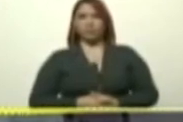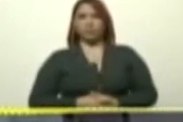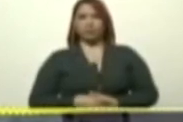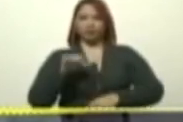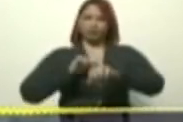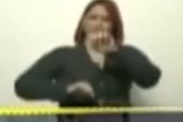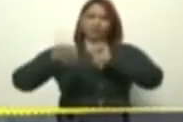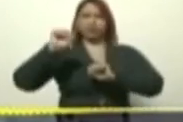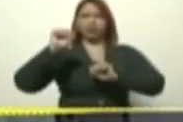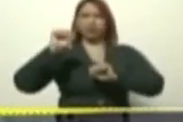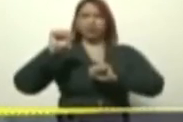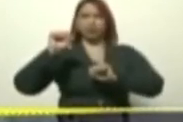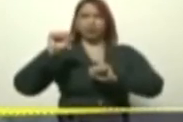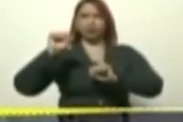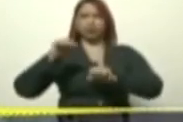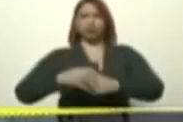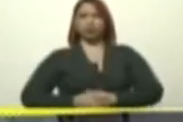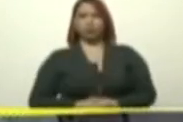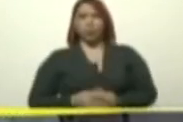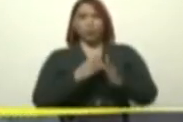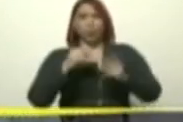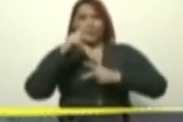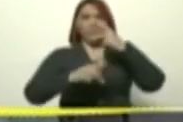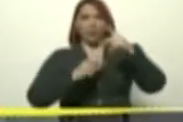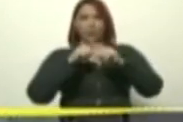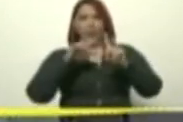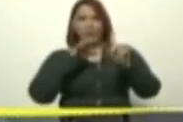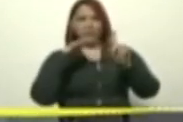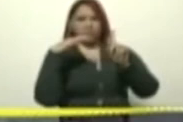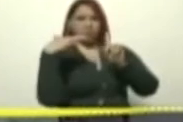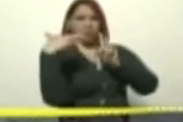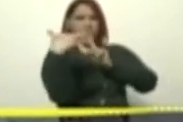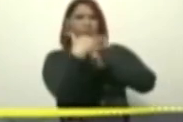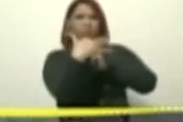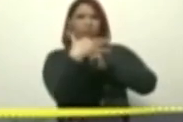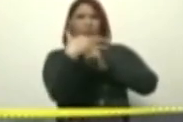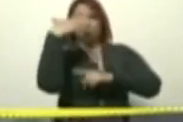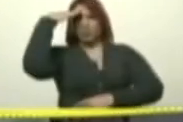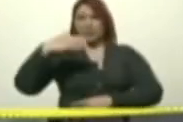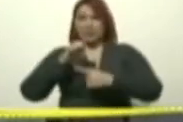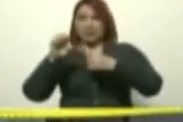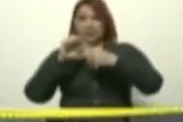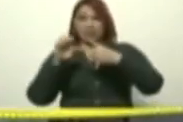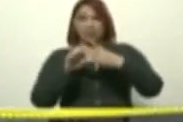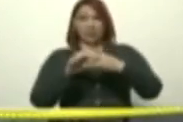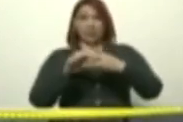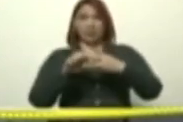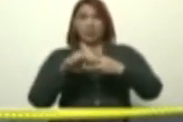Repudiamos y rechazamos todos los planes para rodear militar y estratégicamente a Rusia.